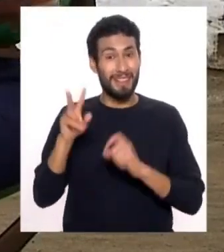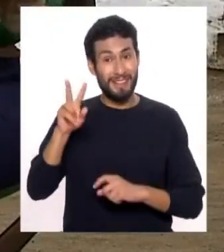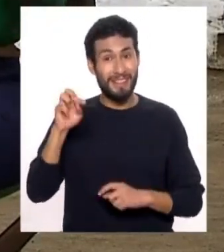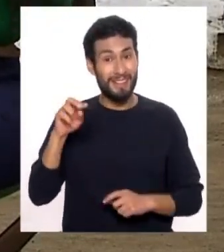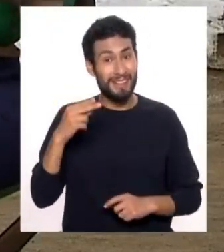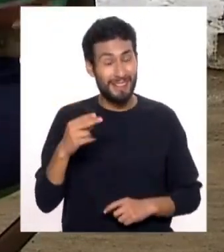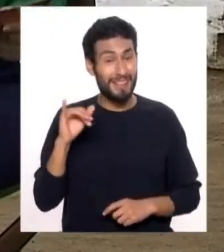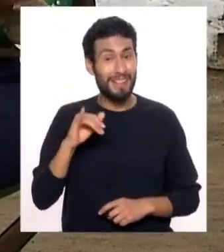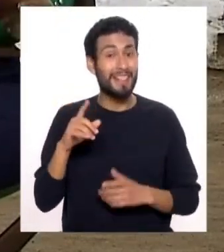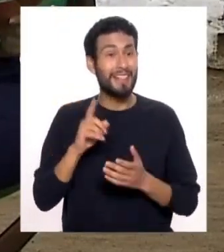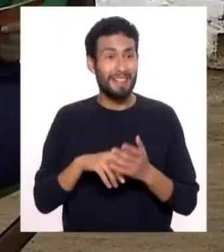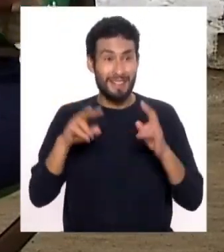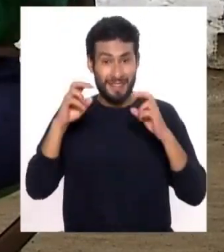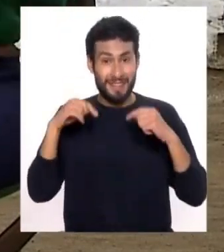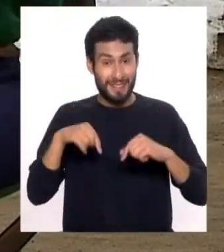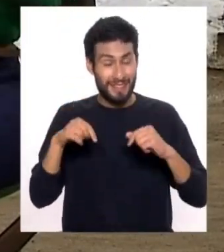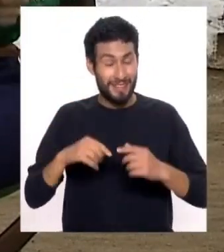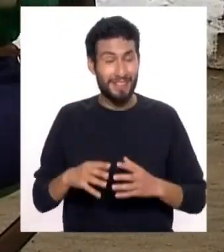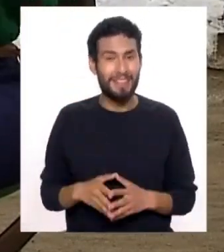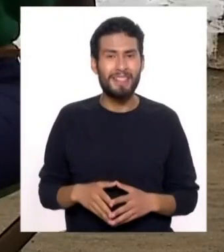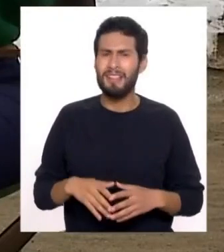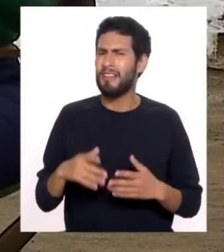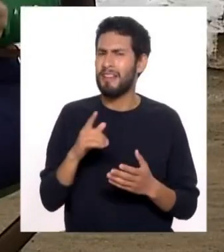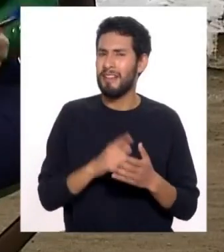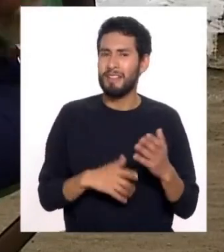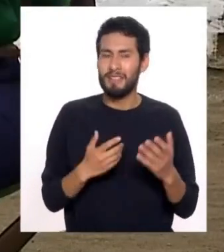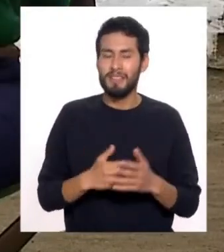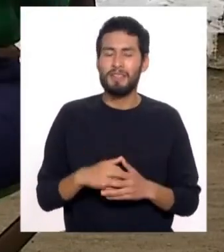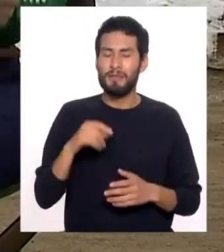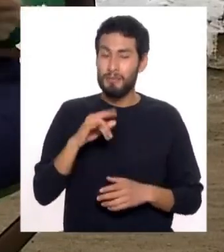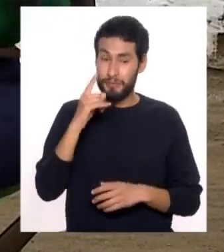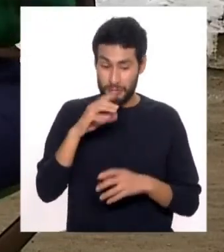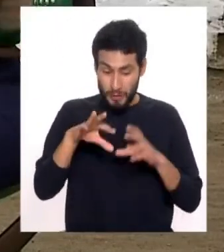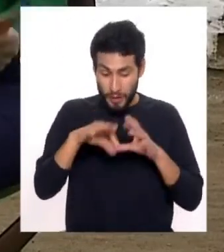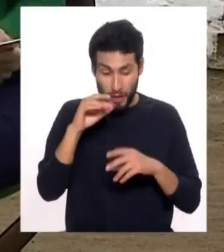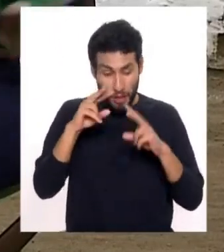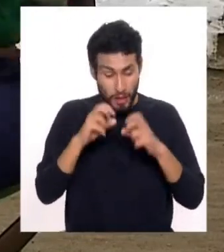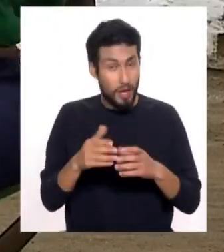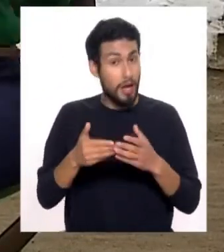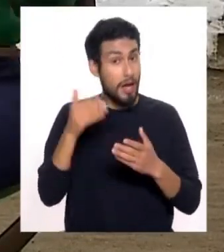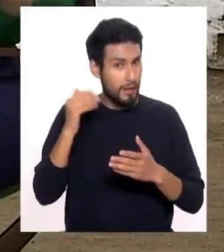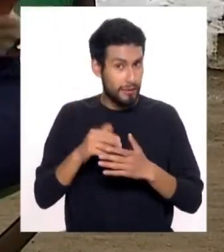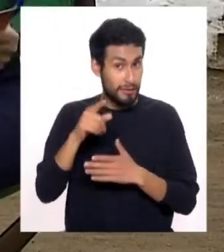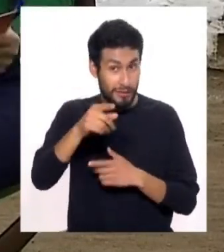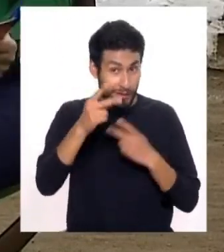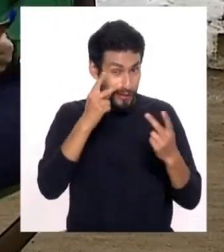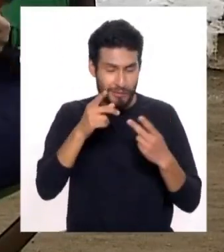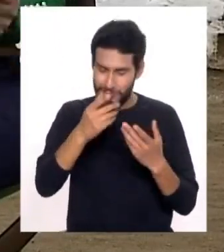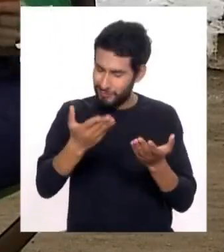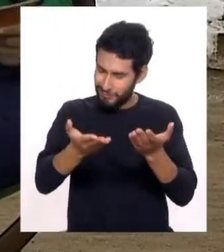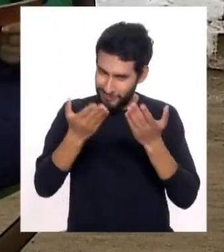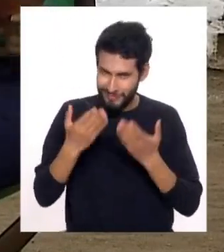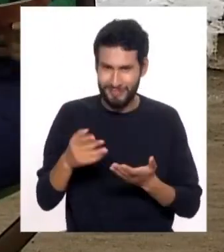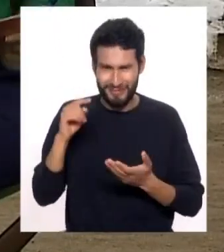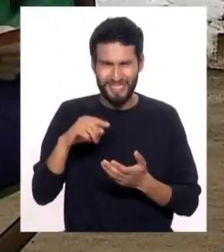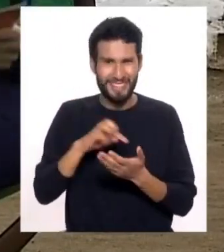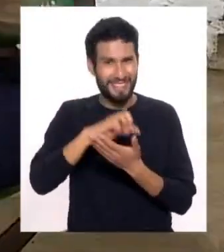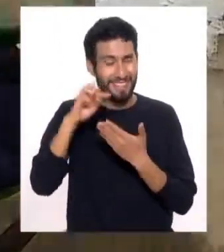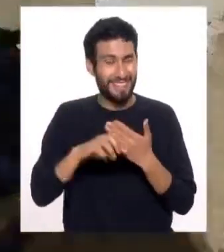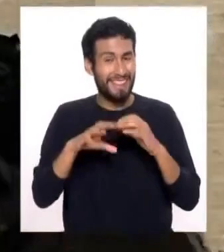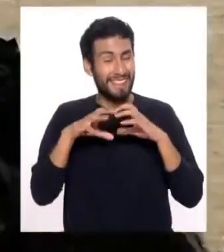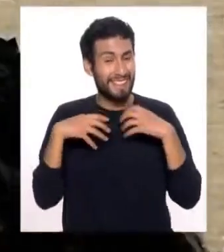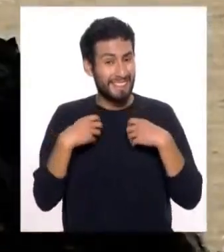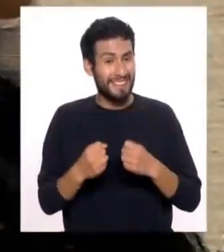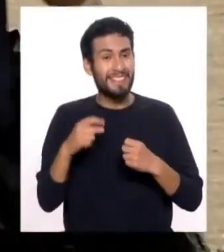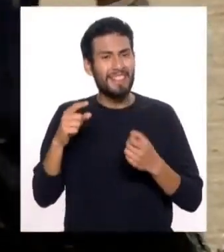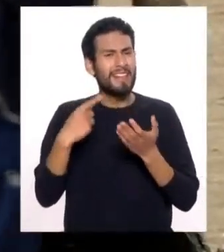hemos hablado, que ha sido el tema del día de hoy, y sobre todo del descarte. Así que si ustedes nos están escuchando, están invitados a esta campaña de salud que